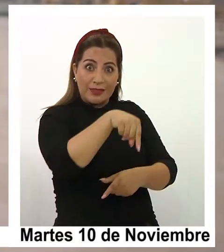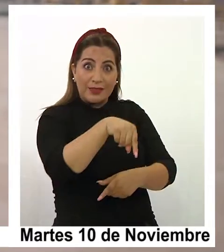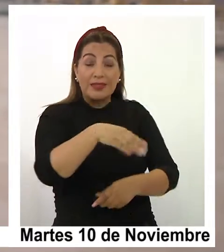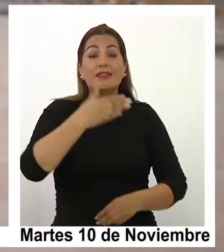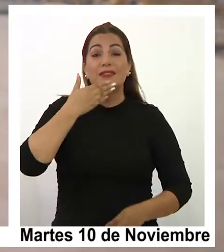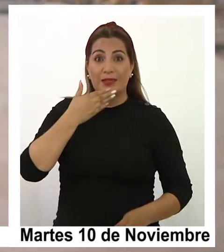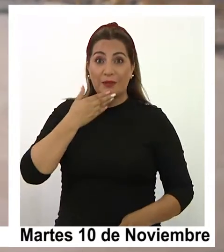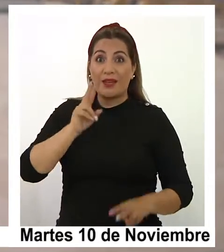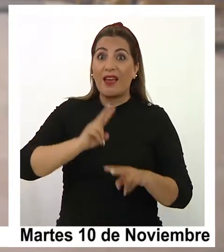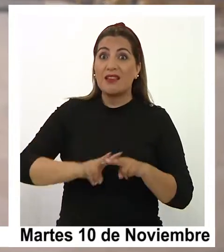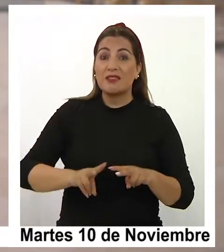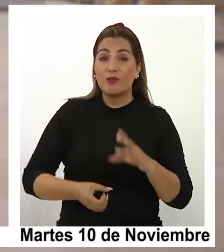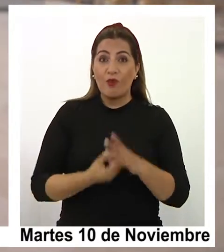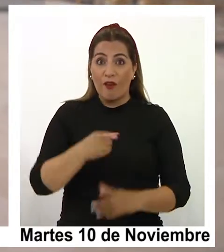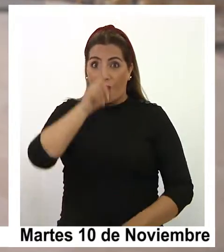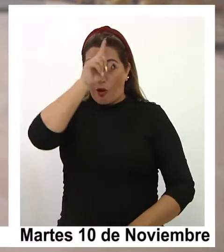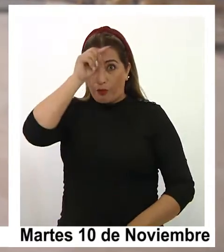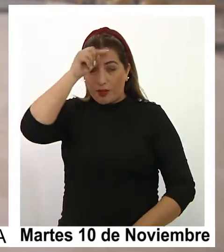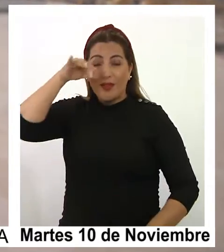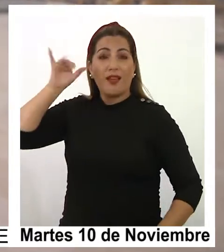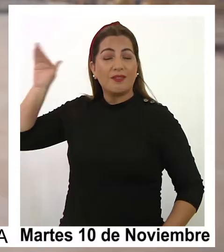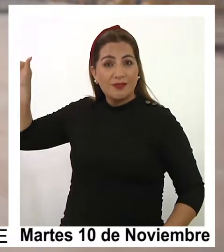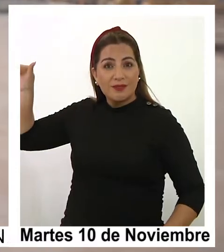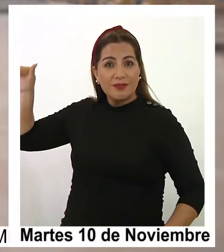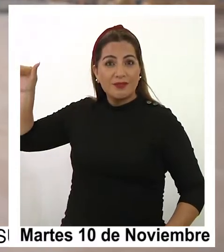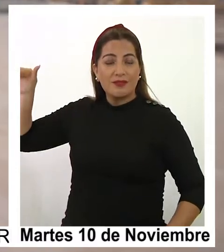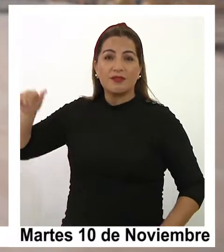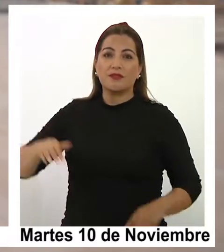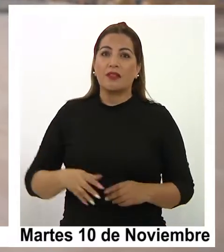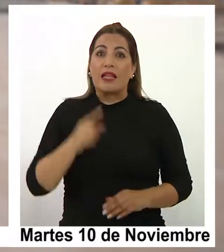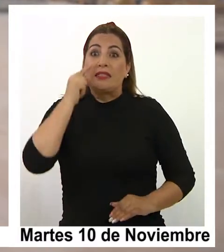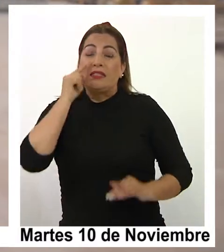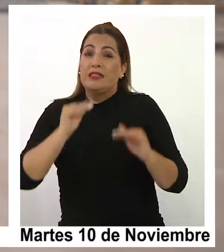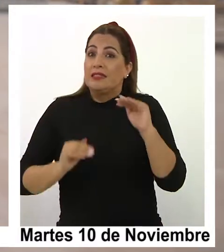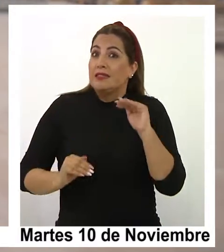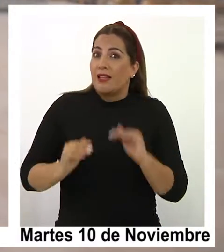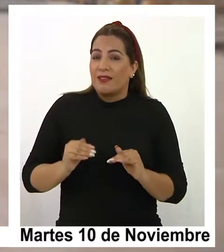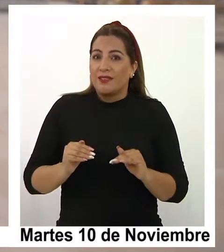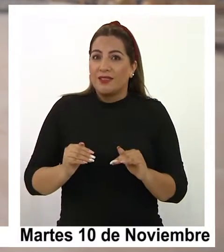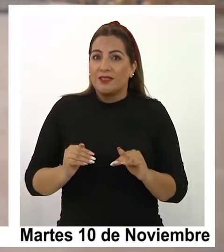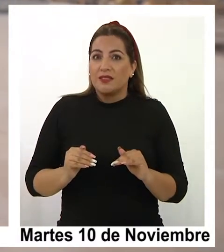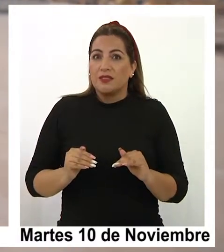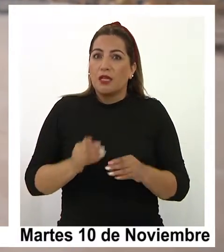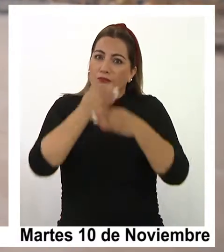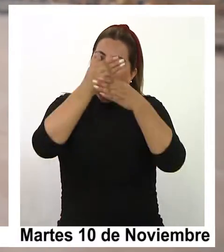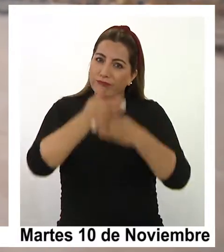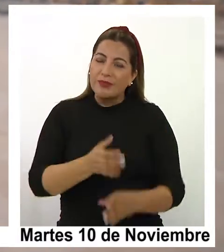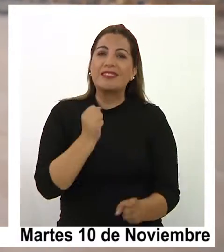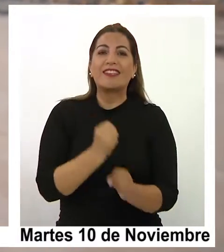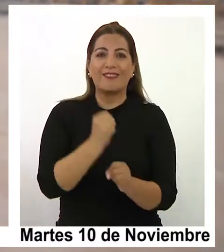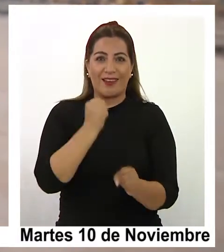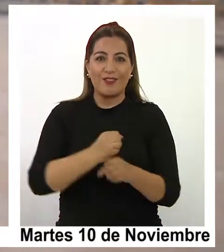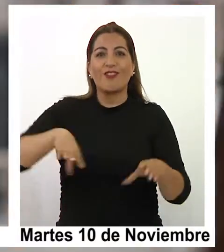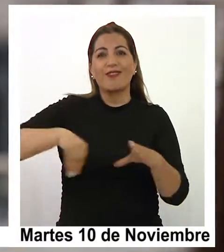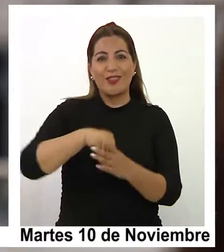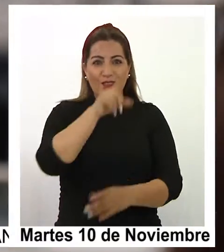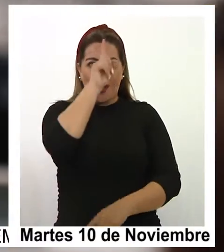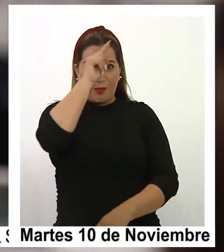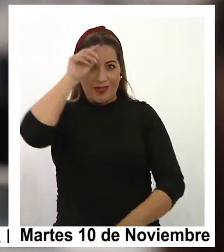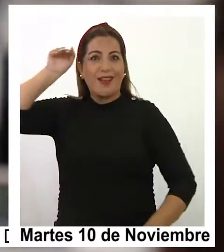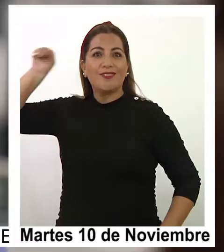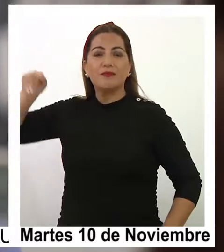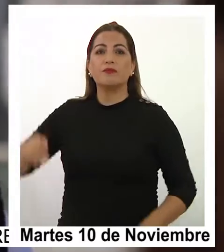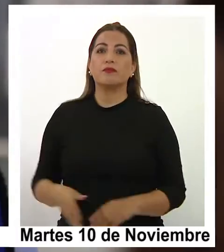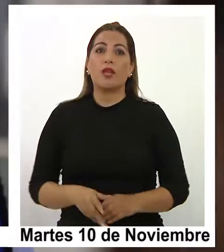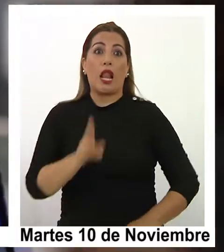como se está generando este hospital con la posibilidad de que se quede trabajando en este mismo hospital. Tal